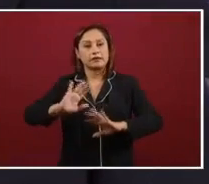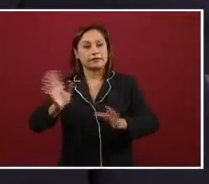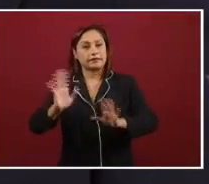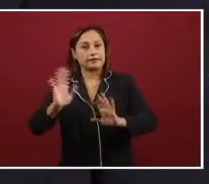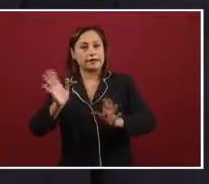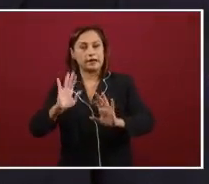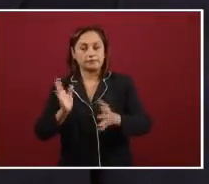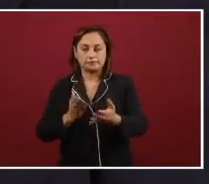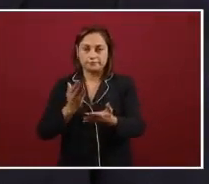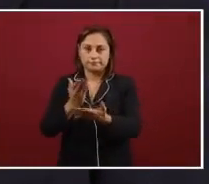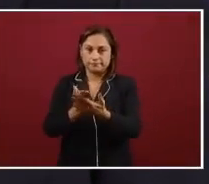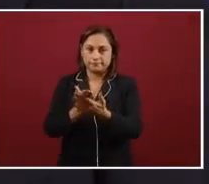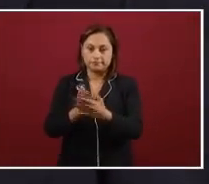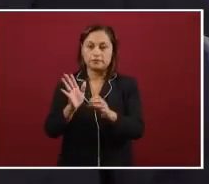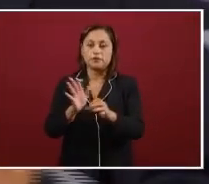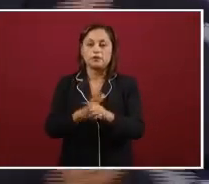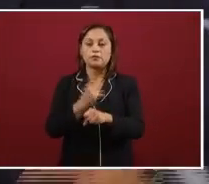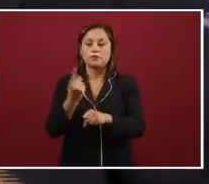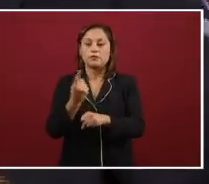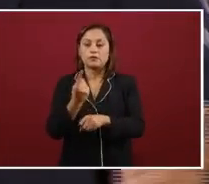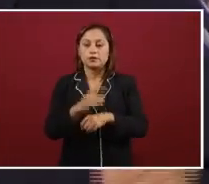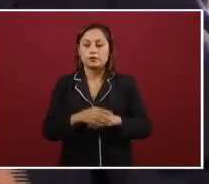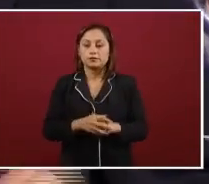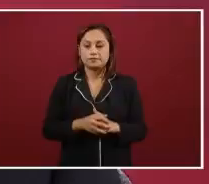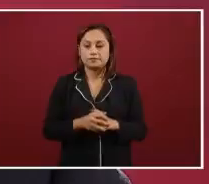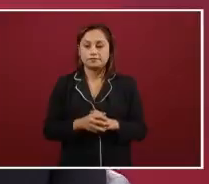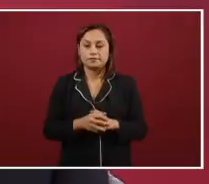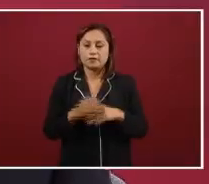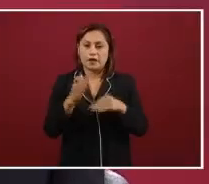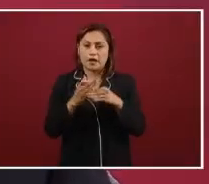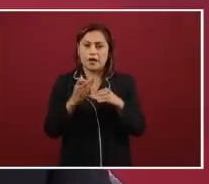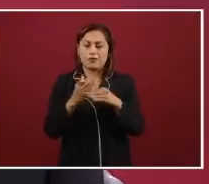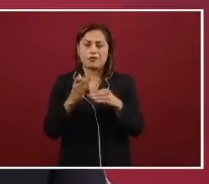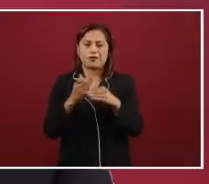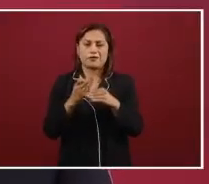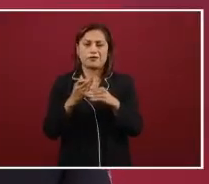ahora está muy limitado